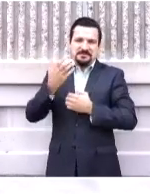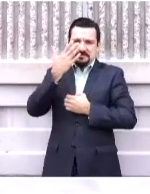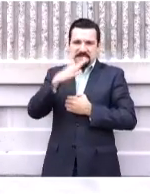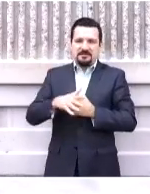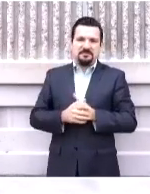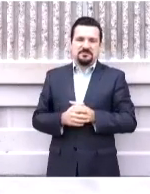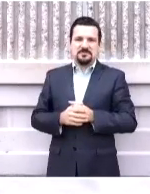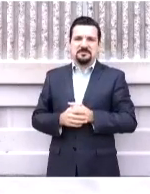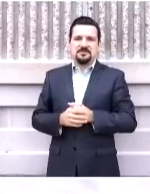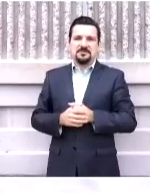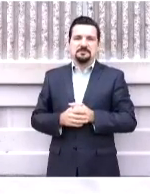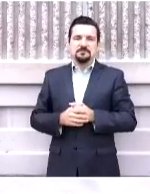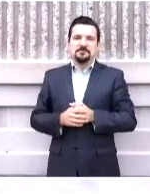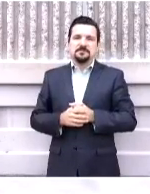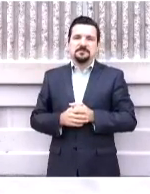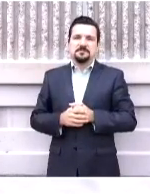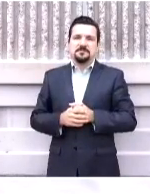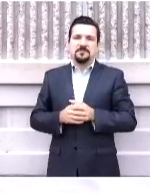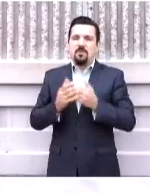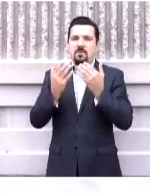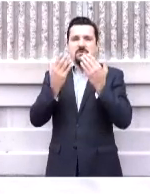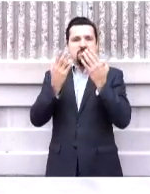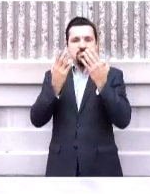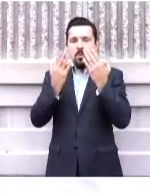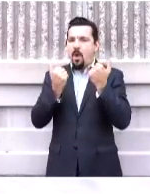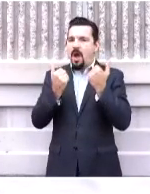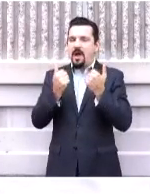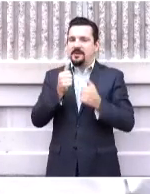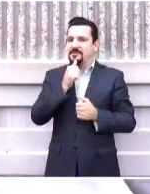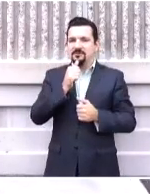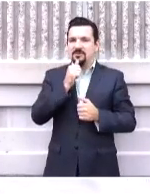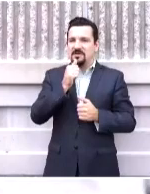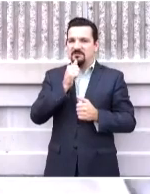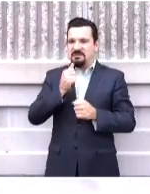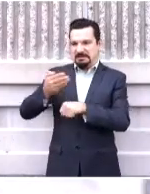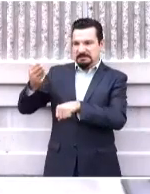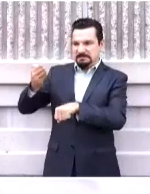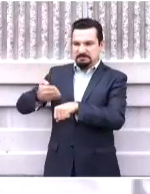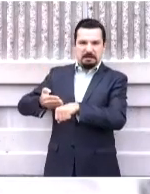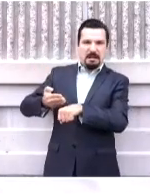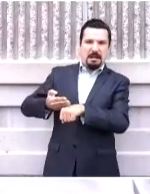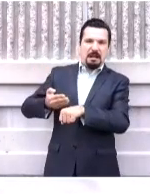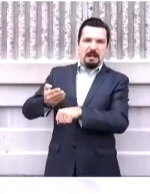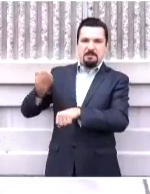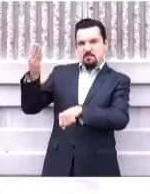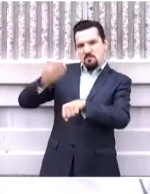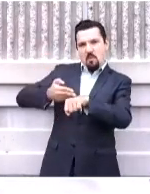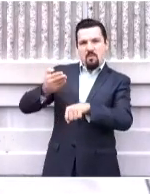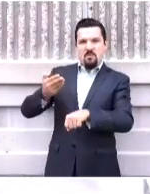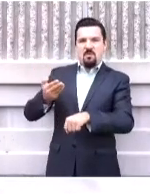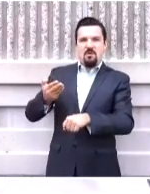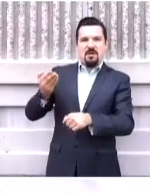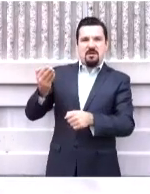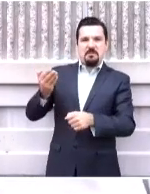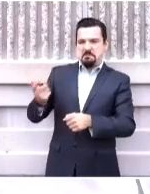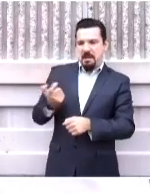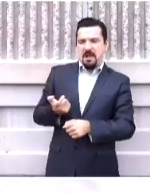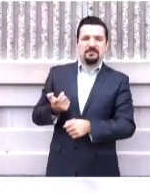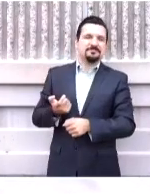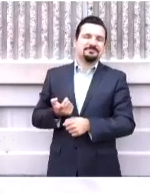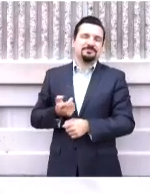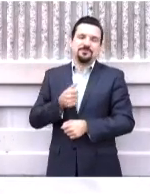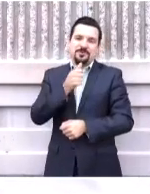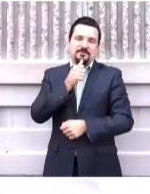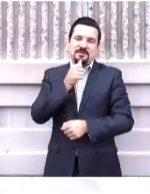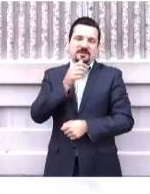No hay una medida coercitiva. Definitivamente el gobierno del Estado de Sonora no está haciendo una medida coercitiva en